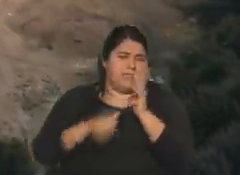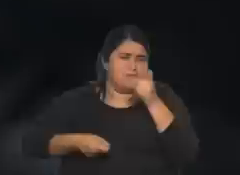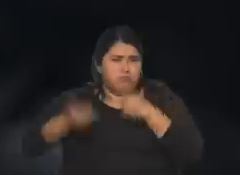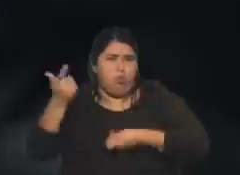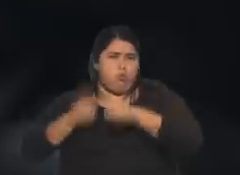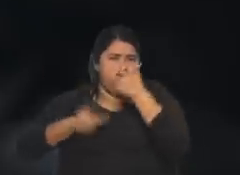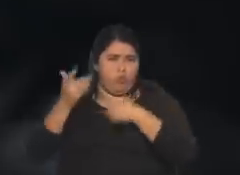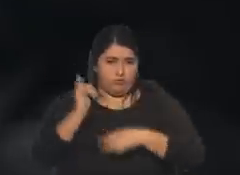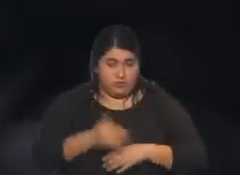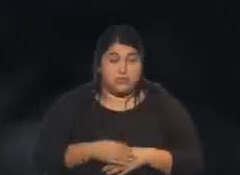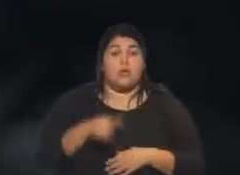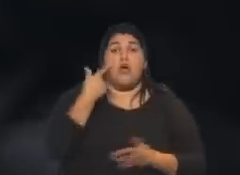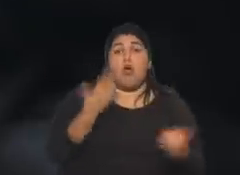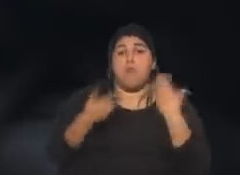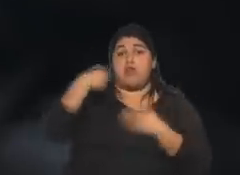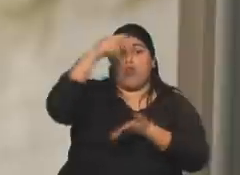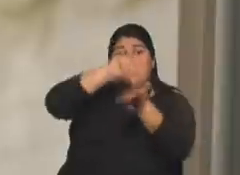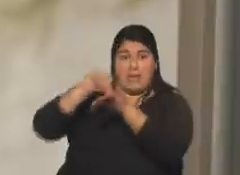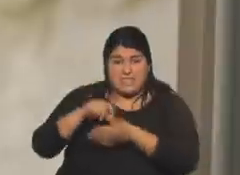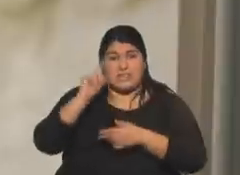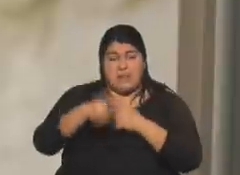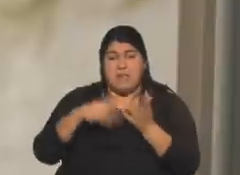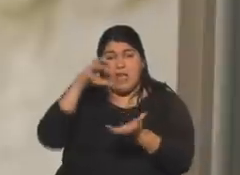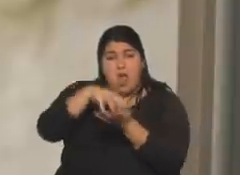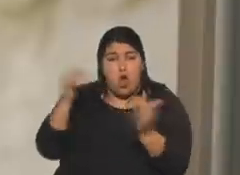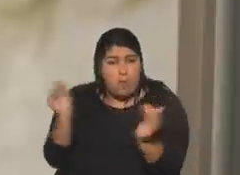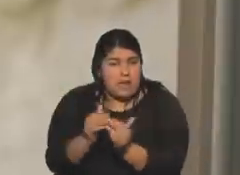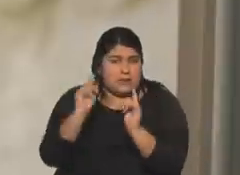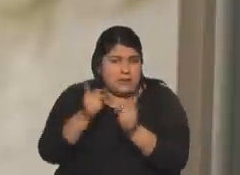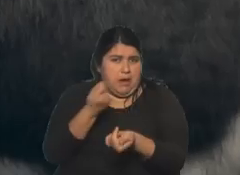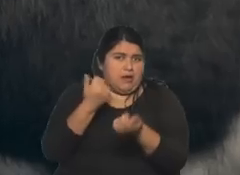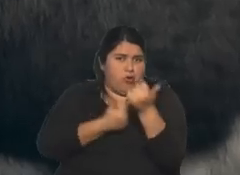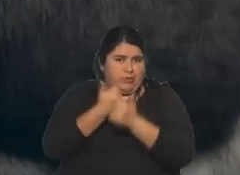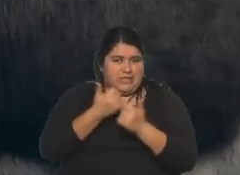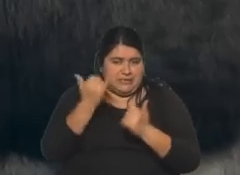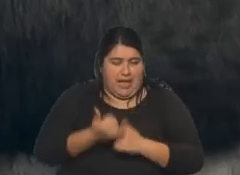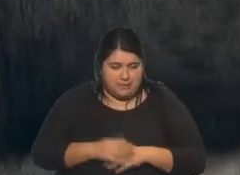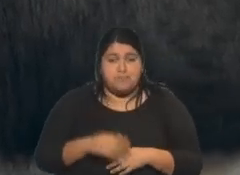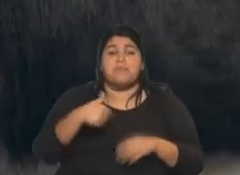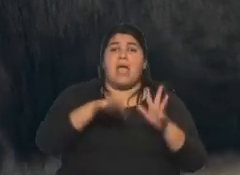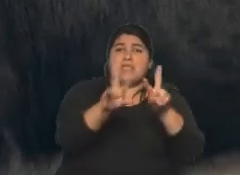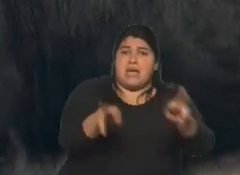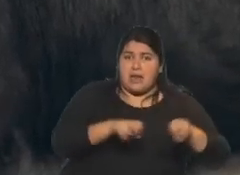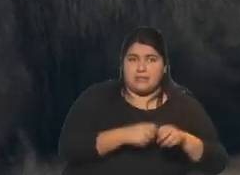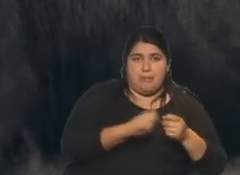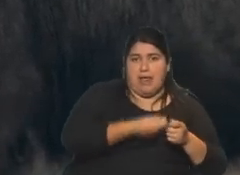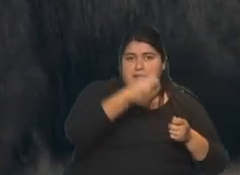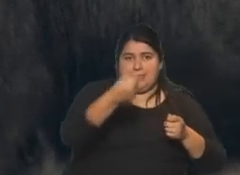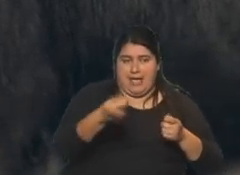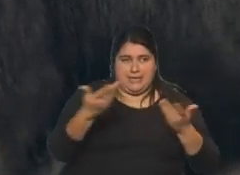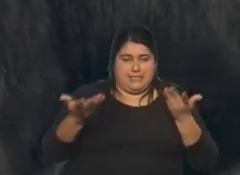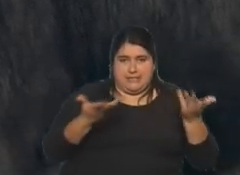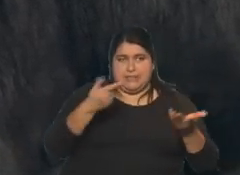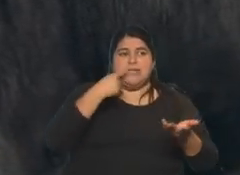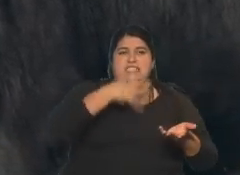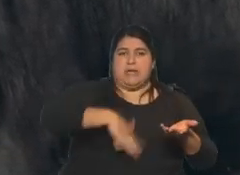palmo con otras empresas argentinas y con cooperativas. El sector, hay una parte importante de su renta que no le vuelve, entonces el sector